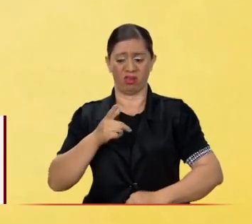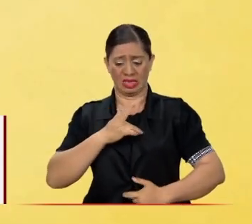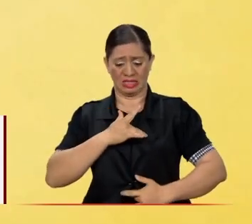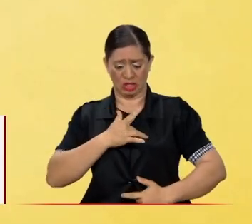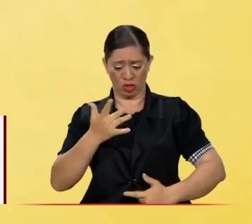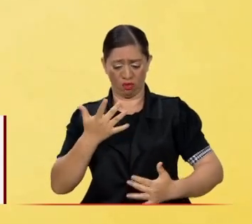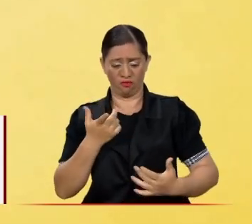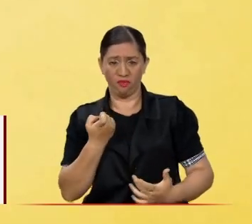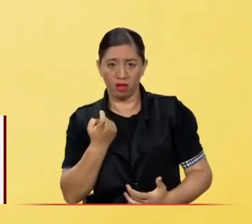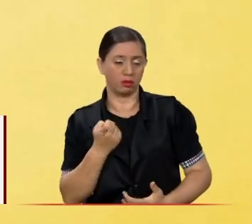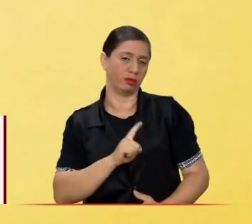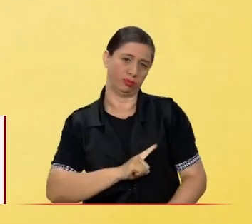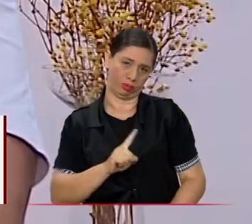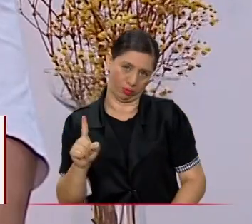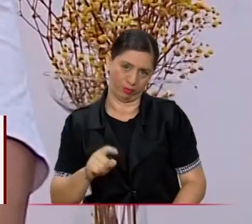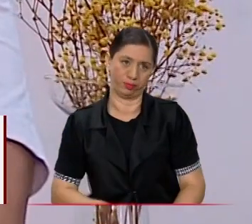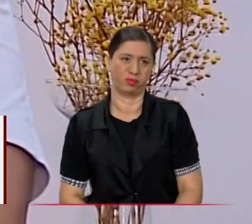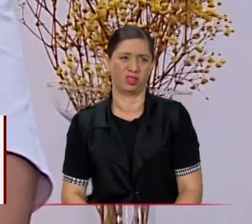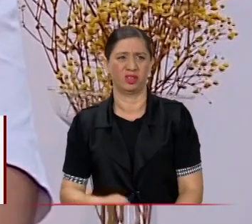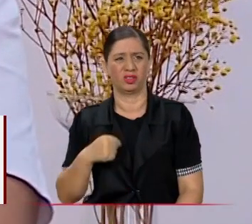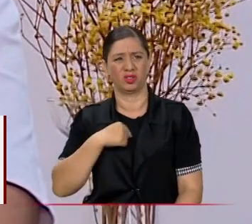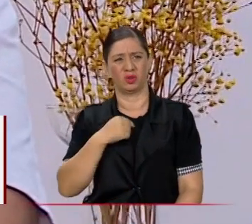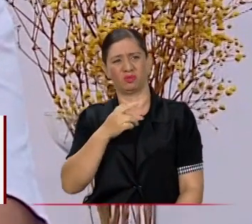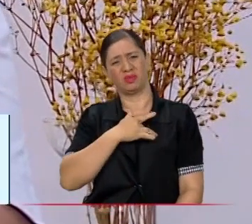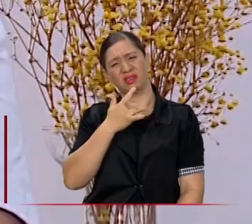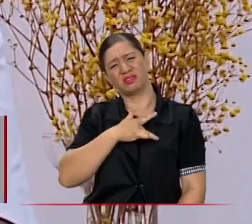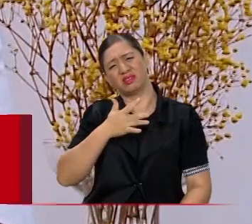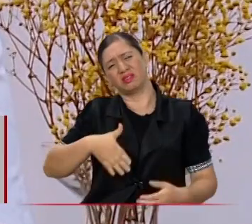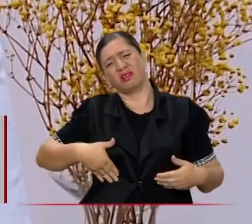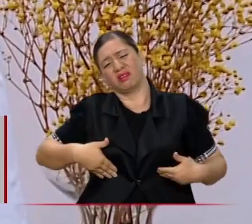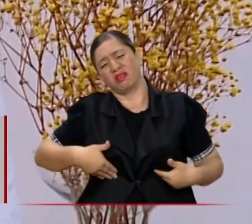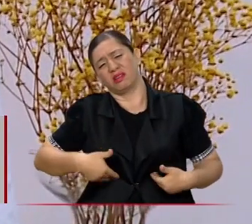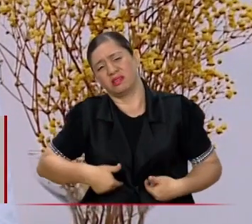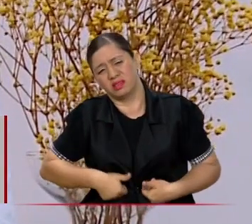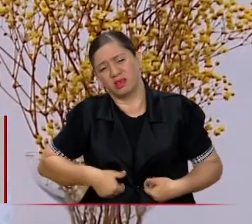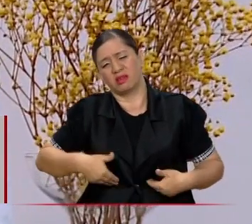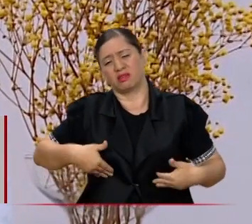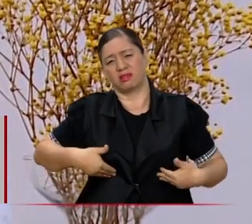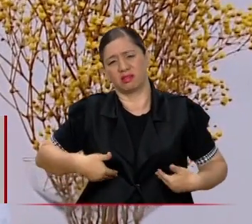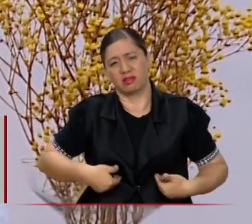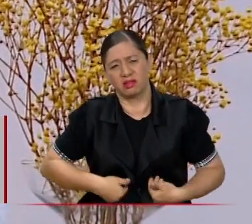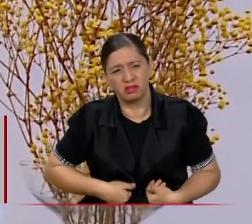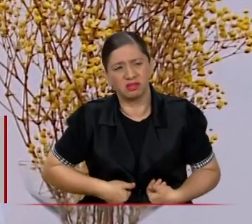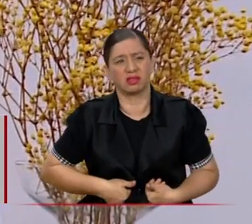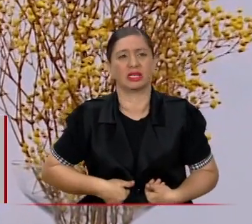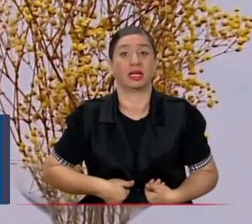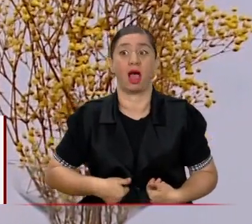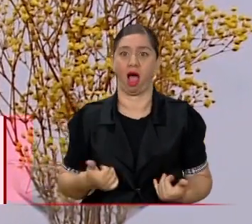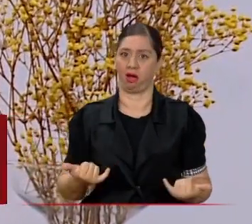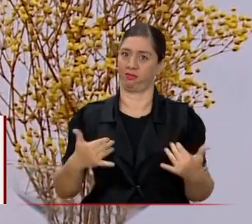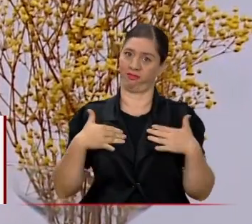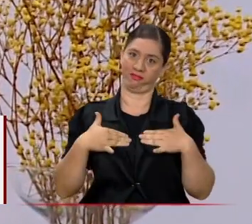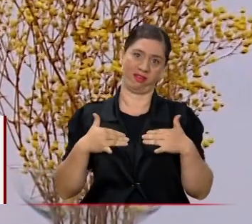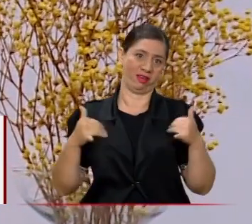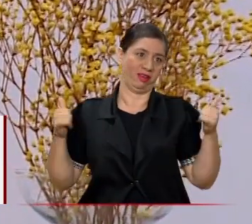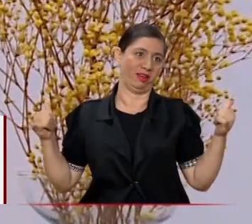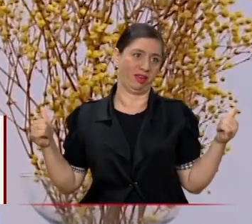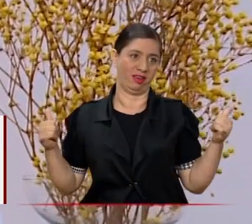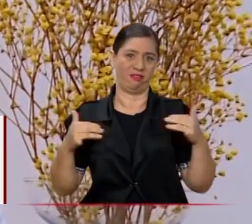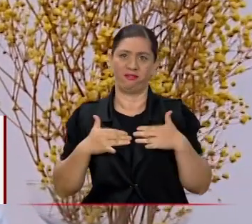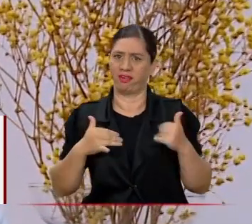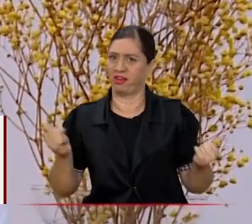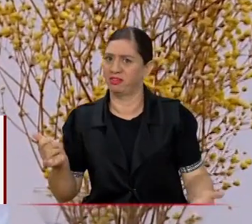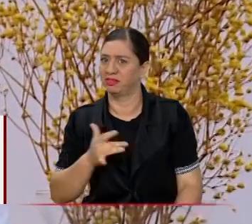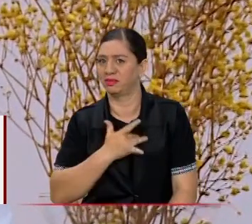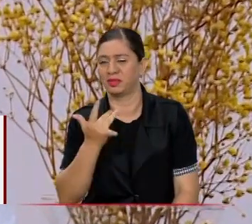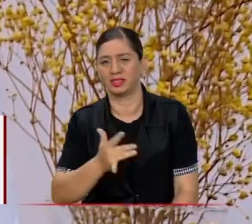voluntad de quien la padece. La verdad, me sentía siempre cansada y la vida de hoy súper feliz. Me siento súper